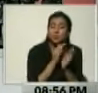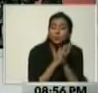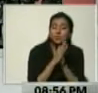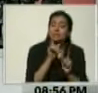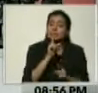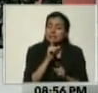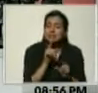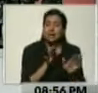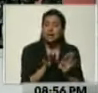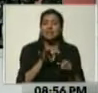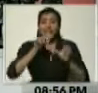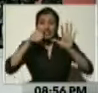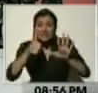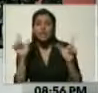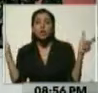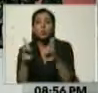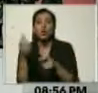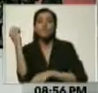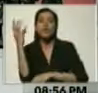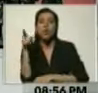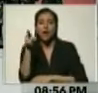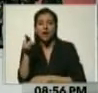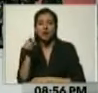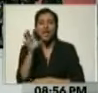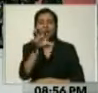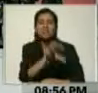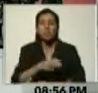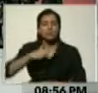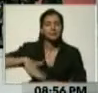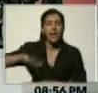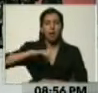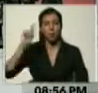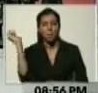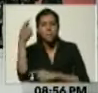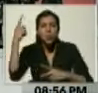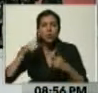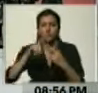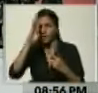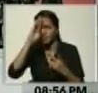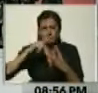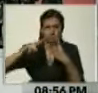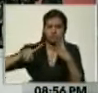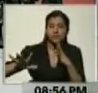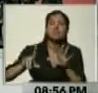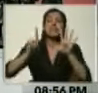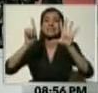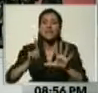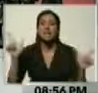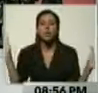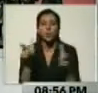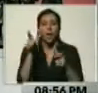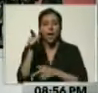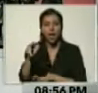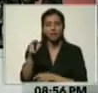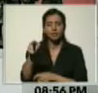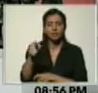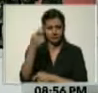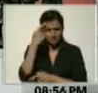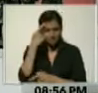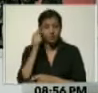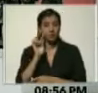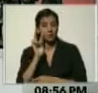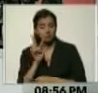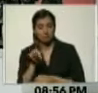6 en la región Los Llanos. Había una extensión tan grande, ¿no? 6. Ahí usted sabe dónde las hicieron.